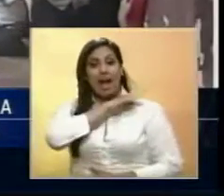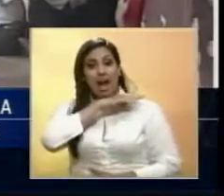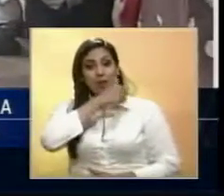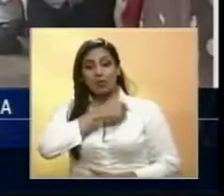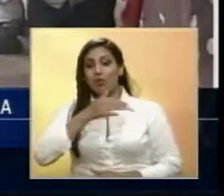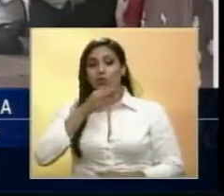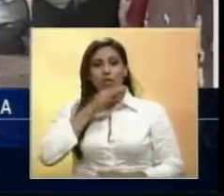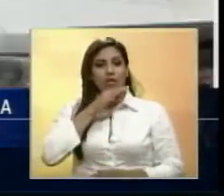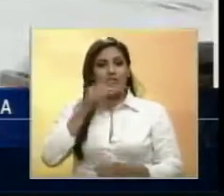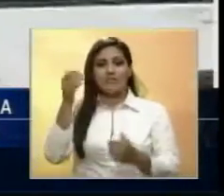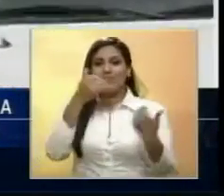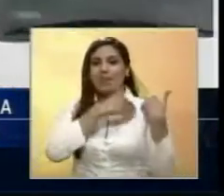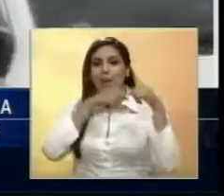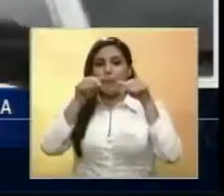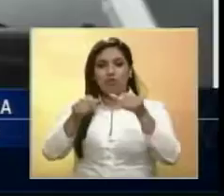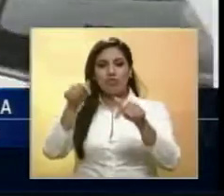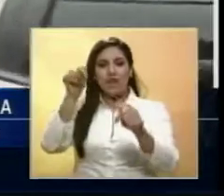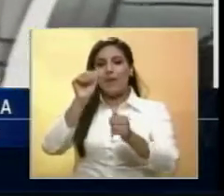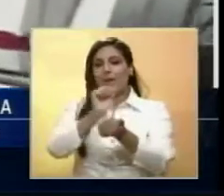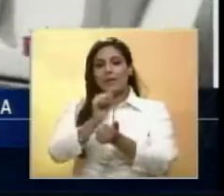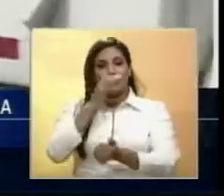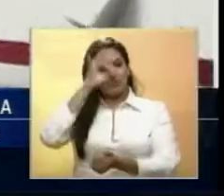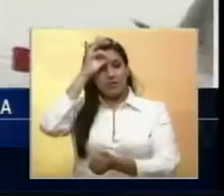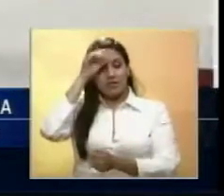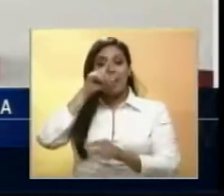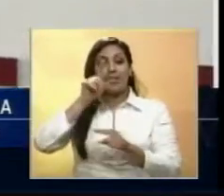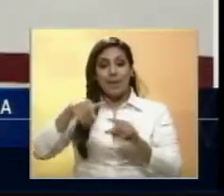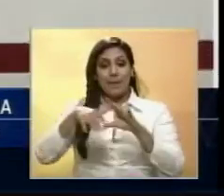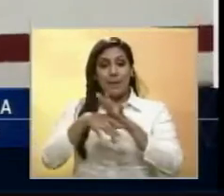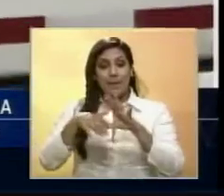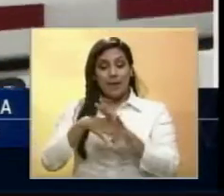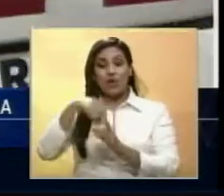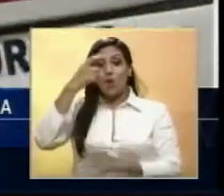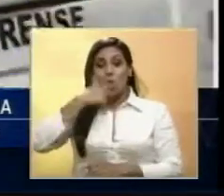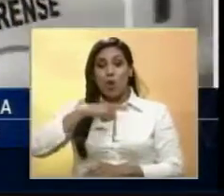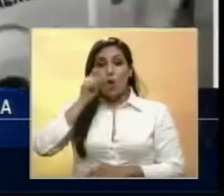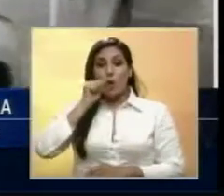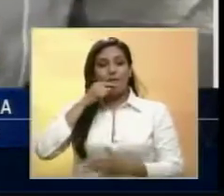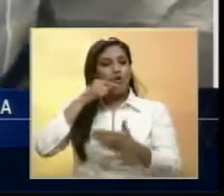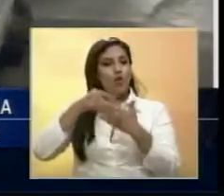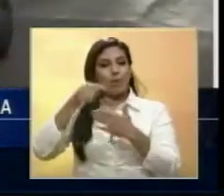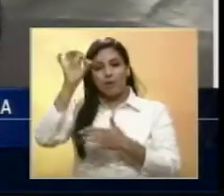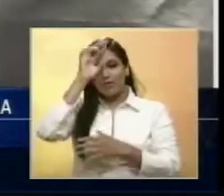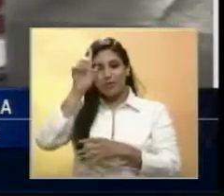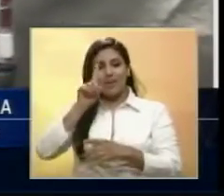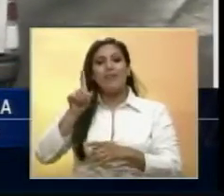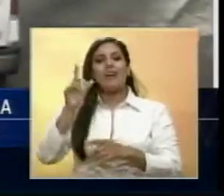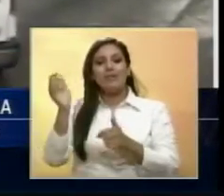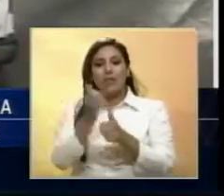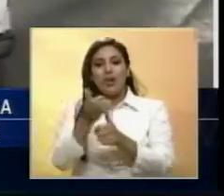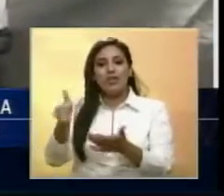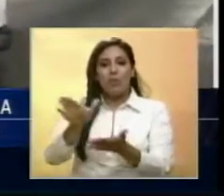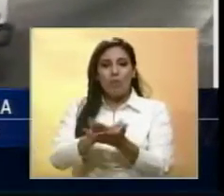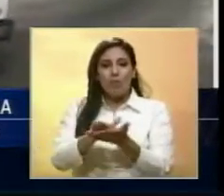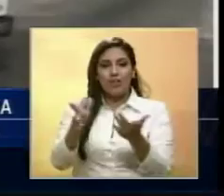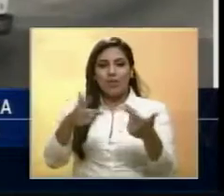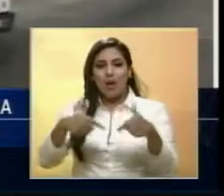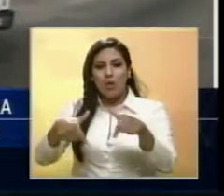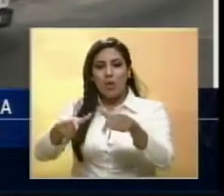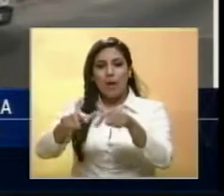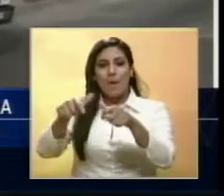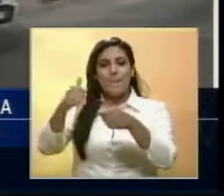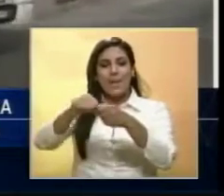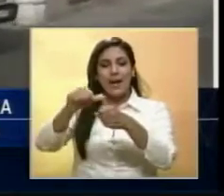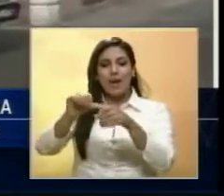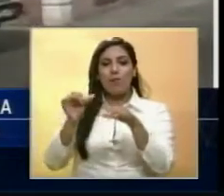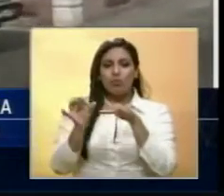Autoridades aún no han dado con el paradero de los responsables. También este martes, un hombre aún sin identificar, fallado muerto en la Concepción,